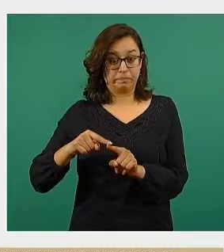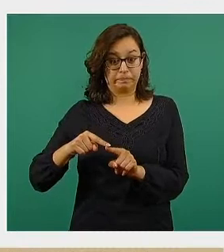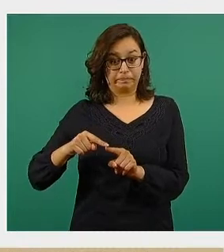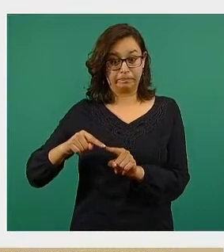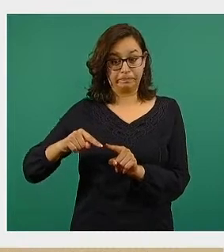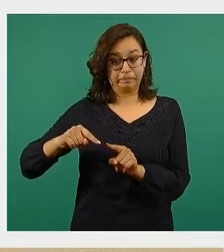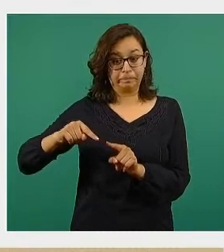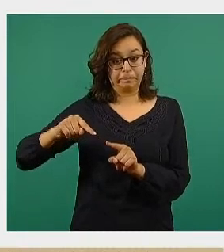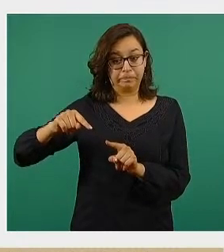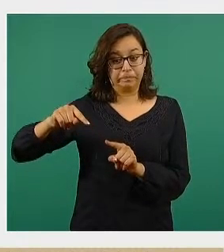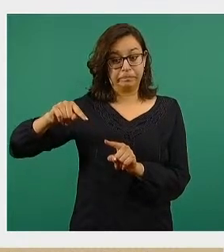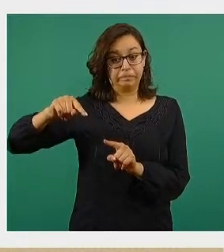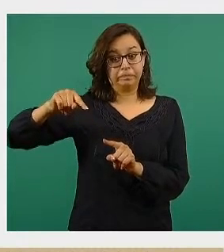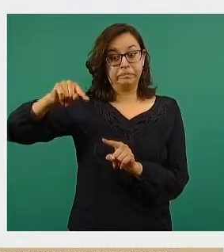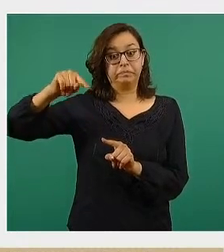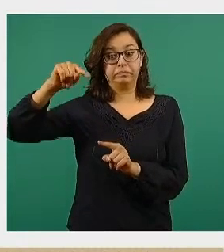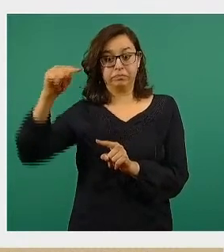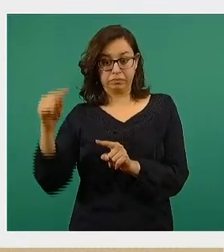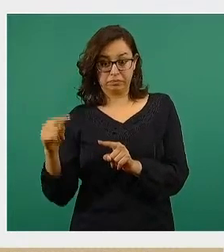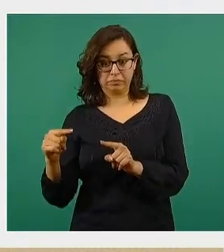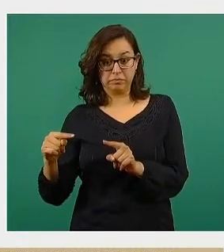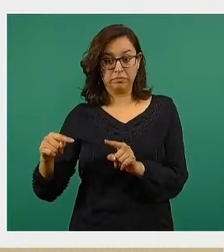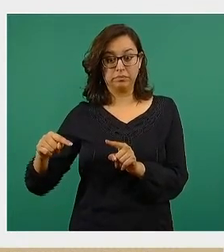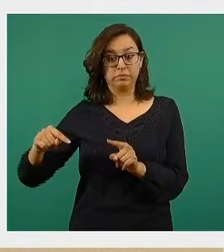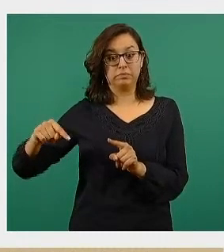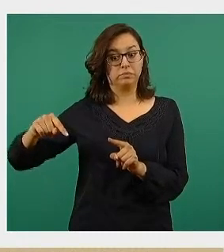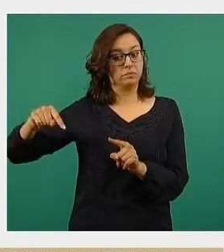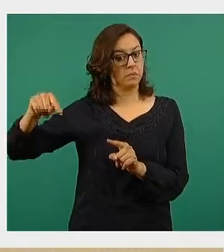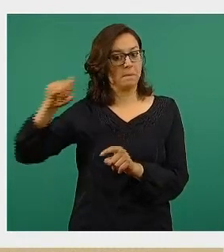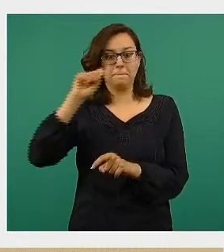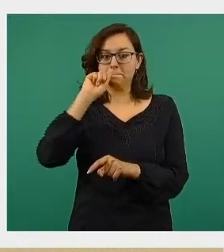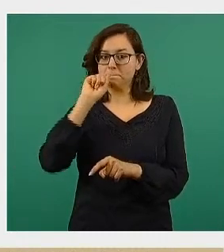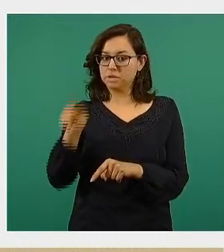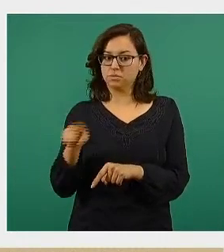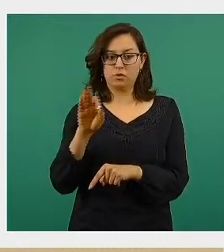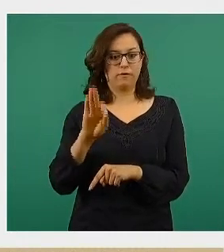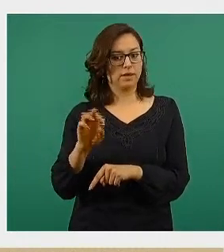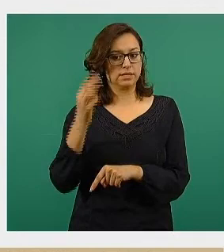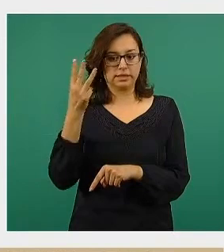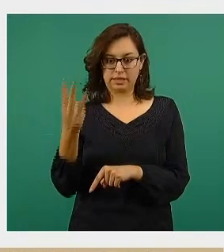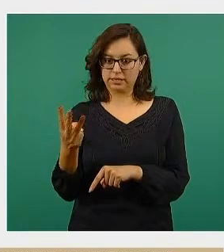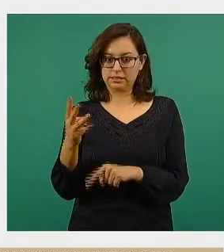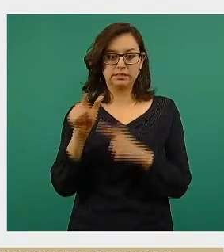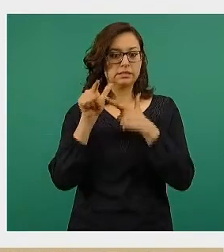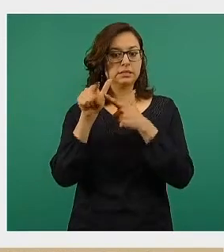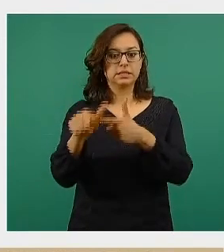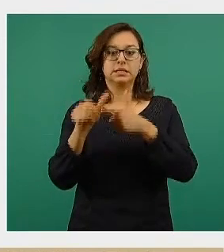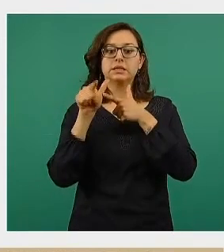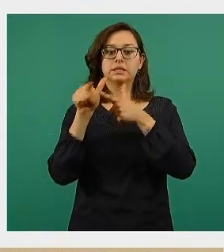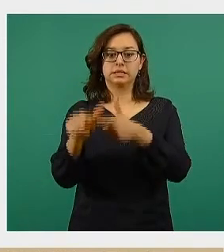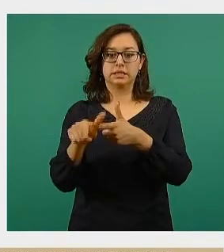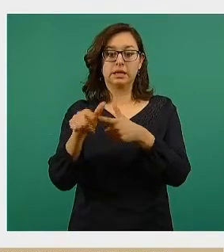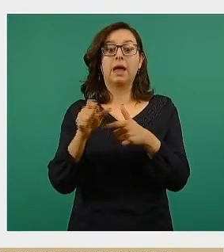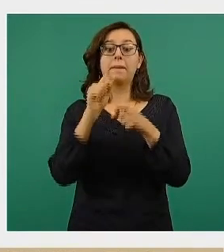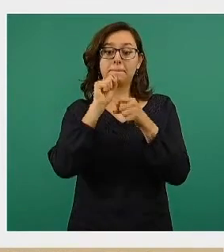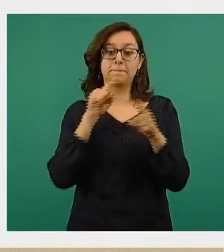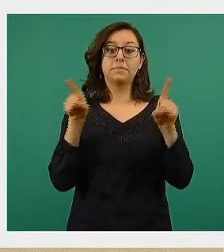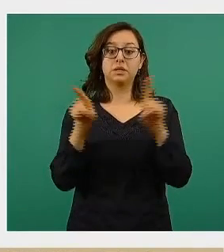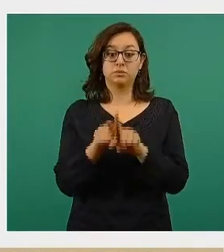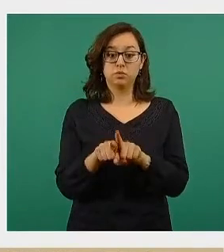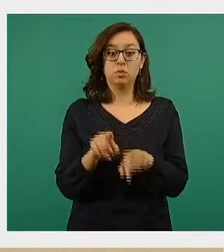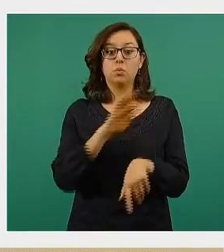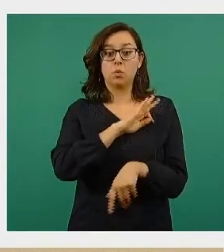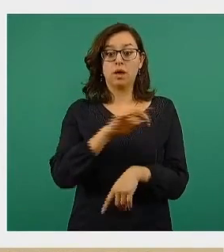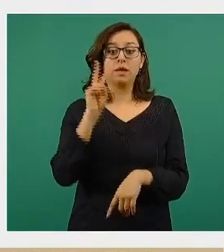fase epidémica, nos hemos mantenido aún en la misma. Tenemos representadas también los 2 ACMEs o los 2 picos